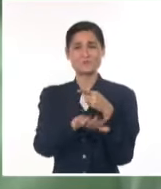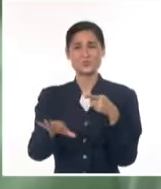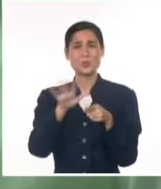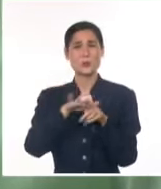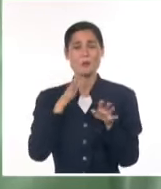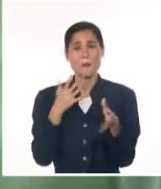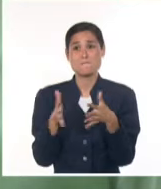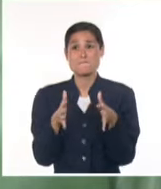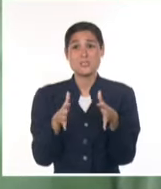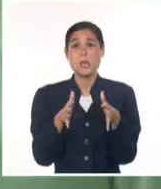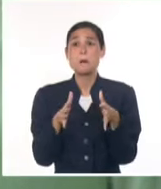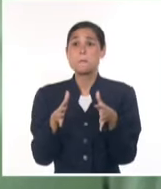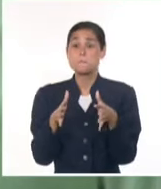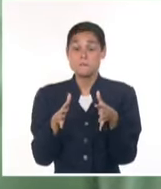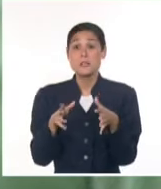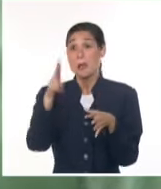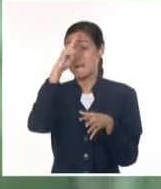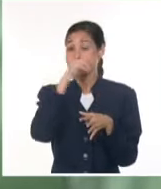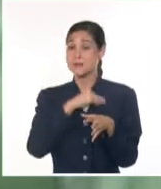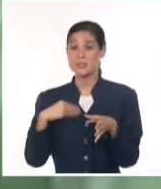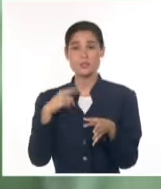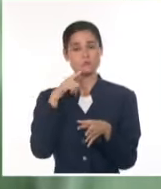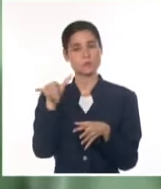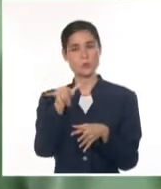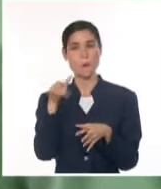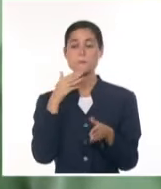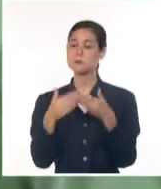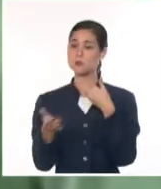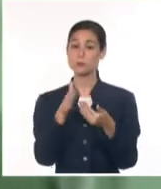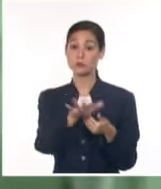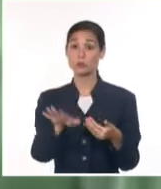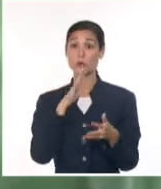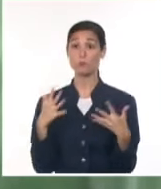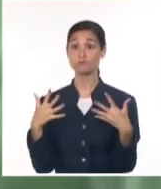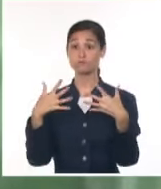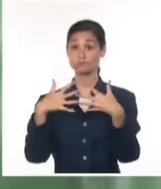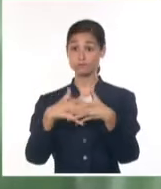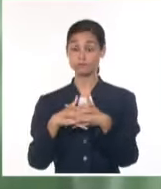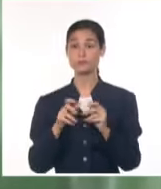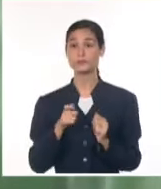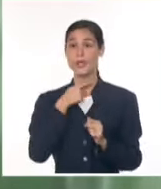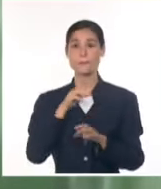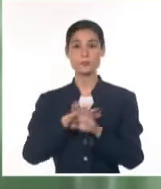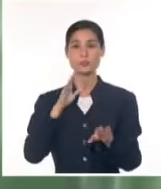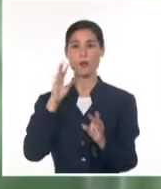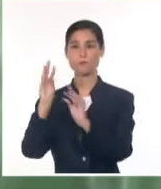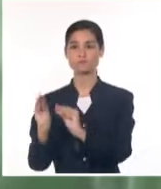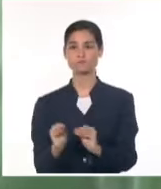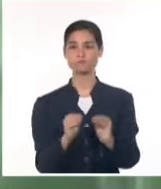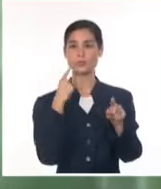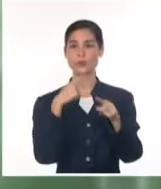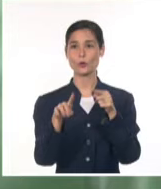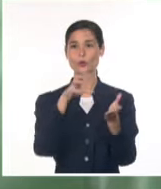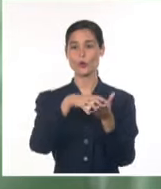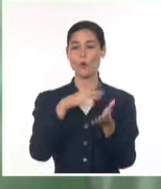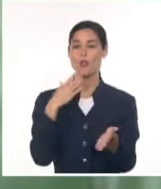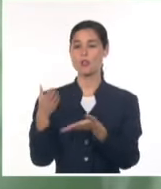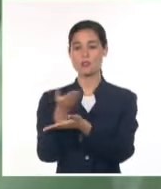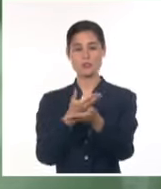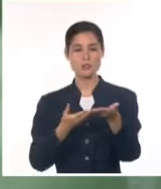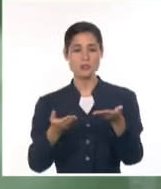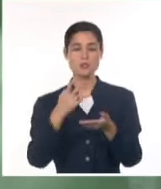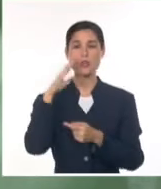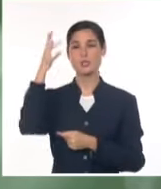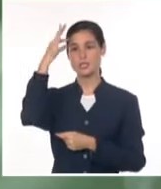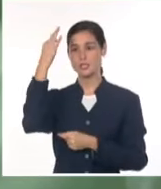con un grado de ansiedad importante, se trasladaron también hacia allí, intercambiaron con ellos y el hospital